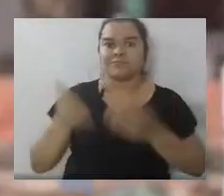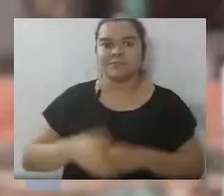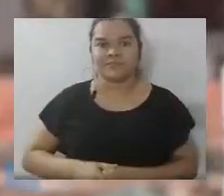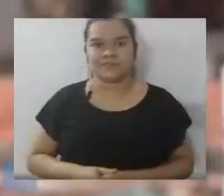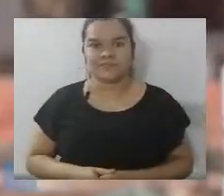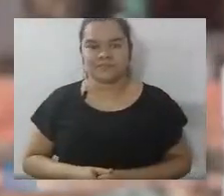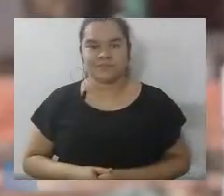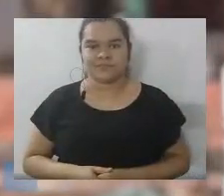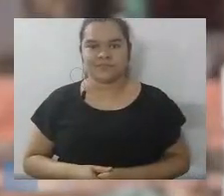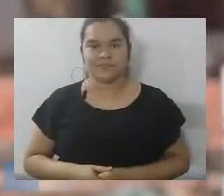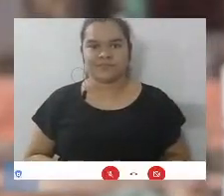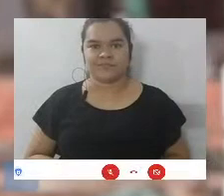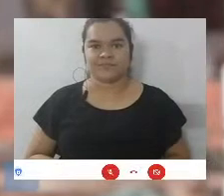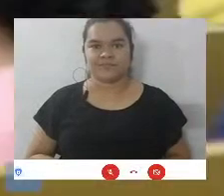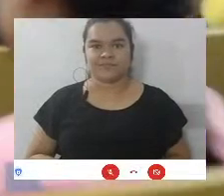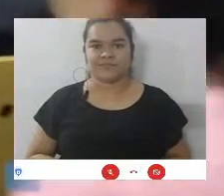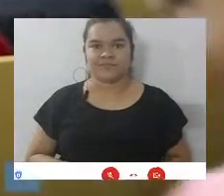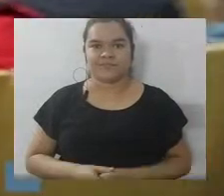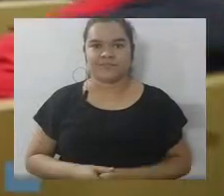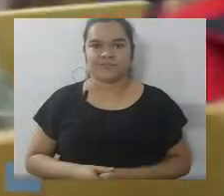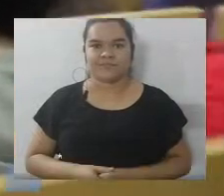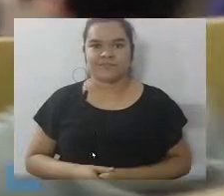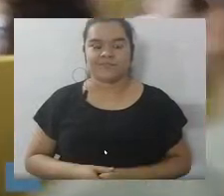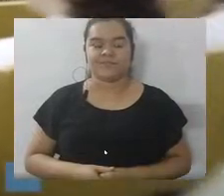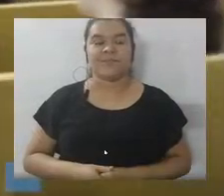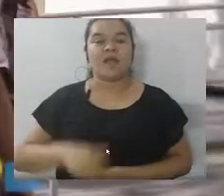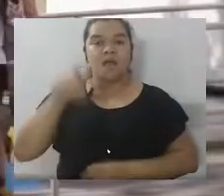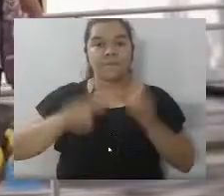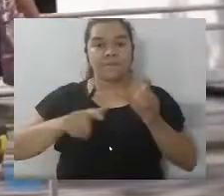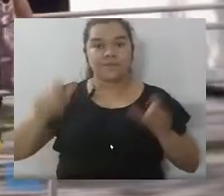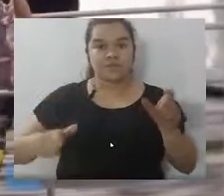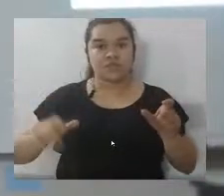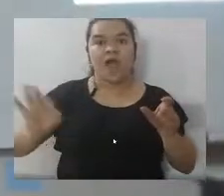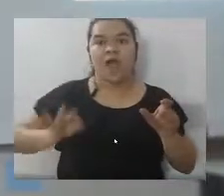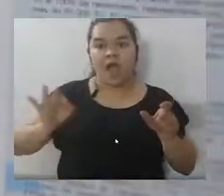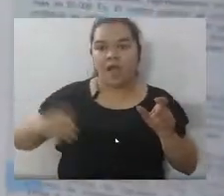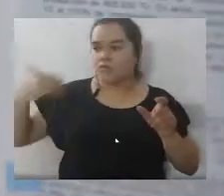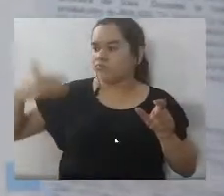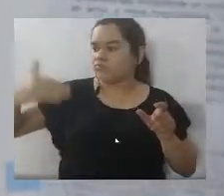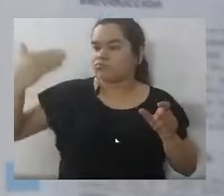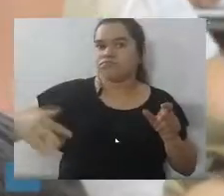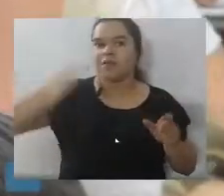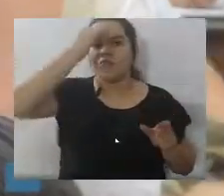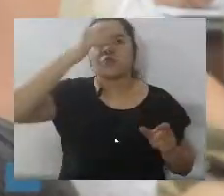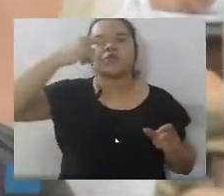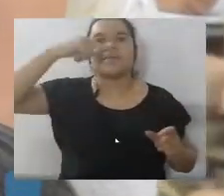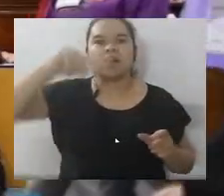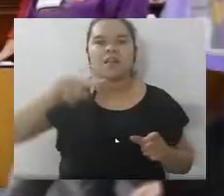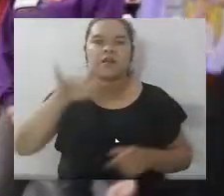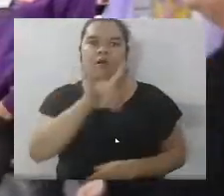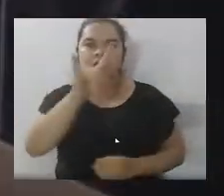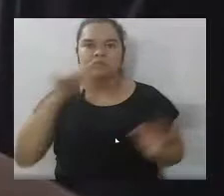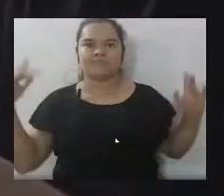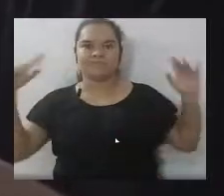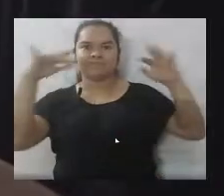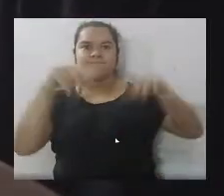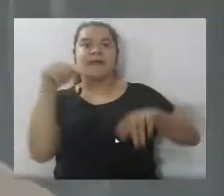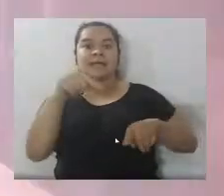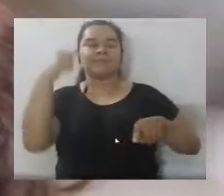Son 12.000 estudiantes cada año quienes confían en nuestra universidad para proyectar sus sueños.